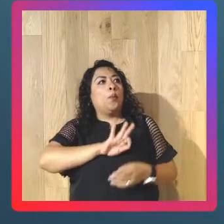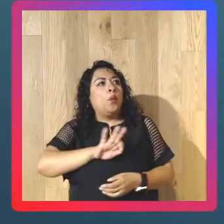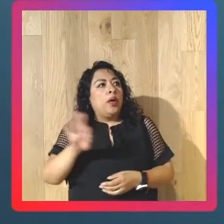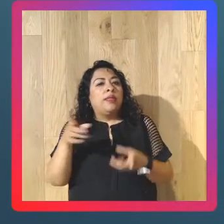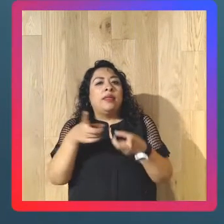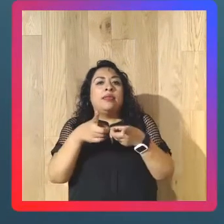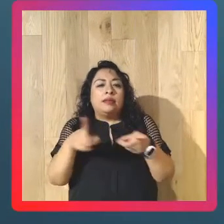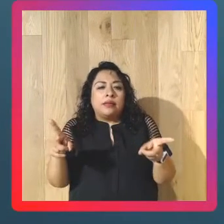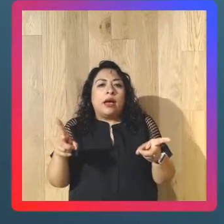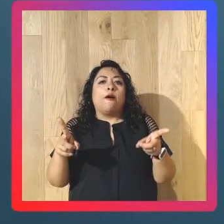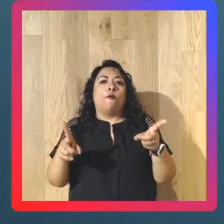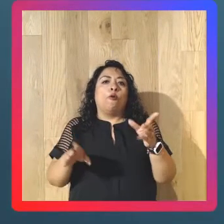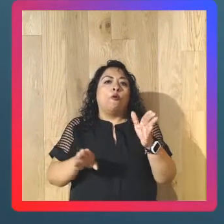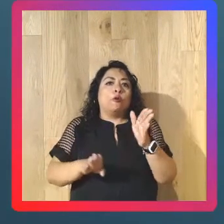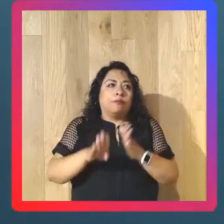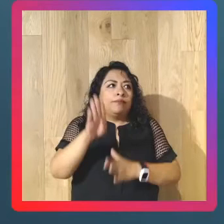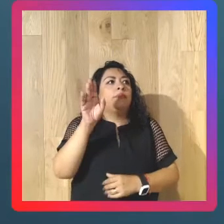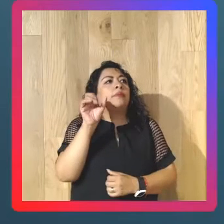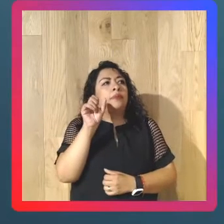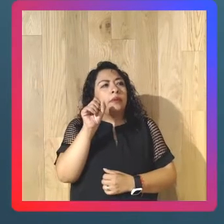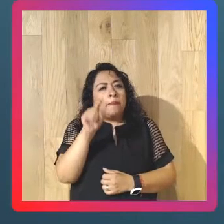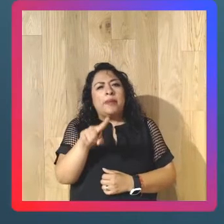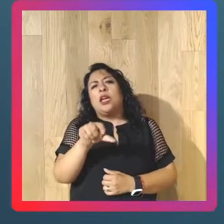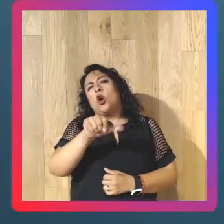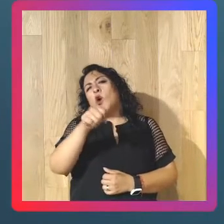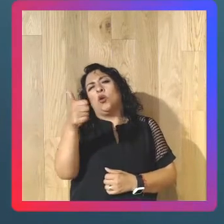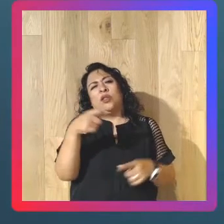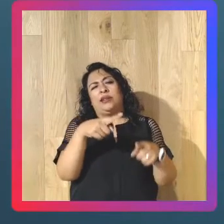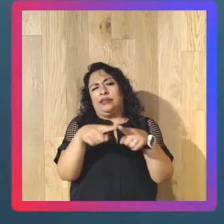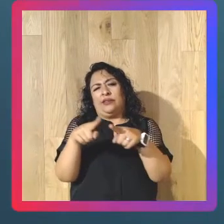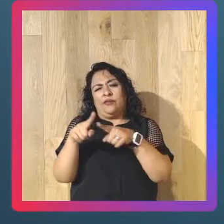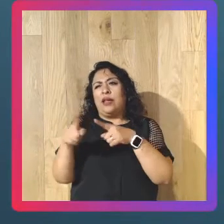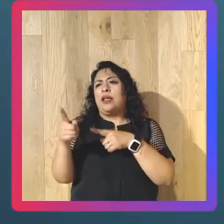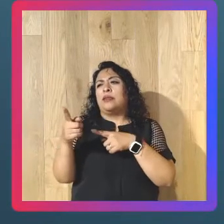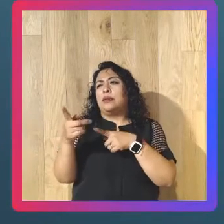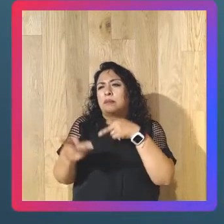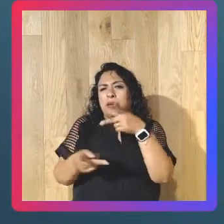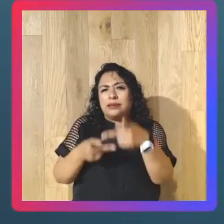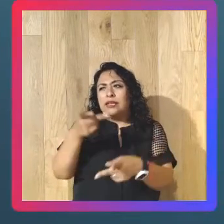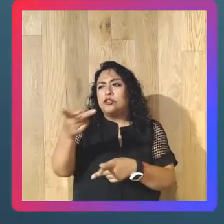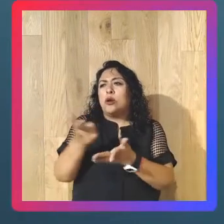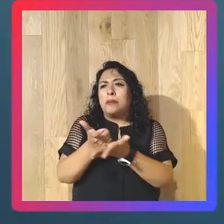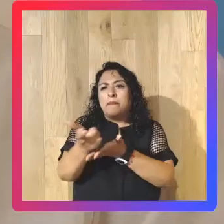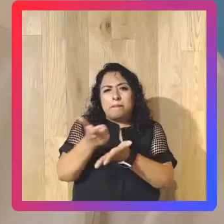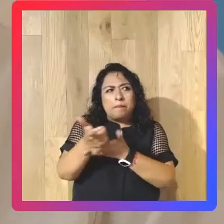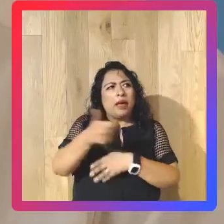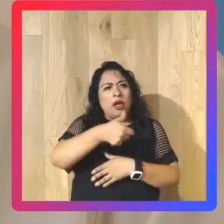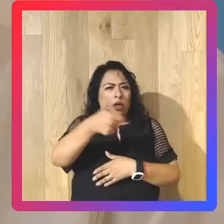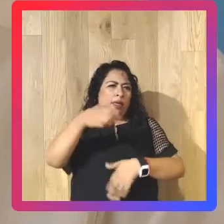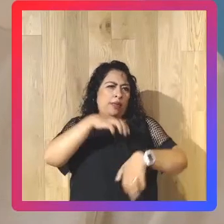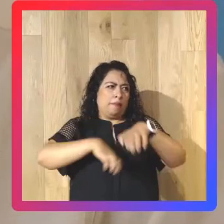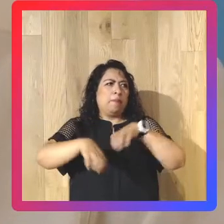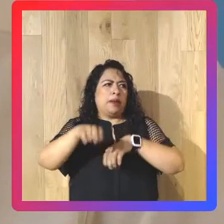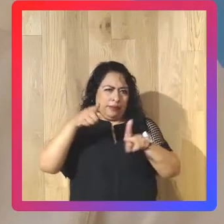de desarrollo y crecimiento, y también algunas otras prestaciones particulares de cada empresa que